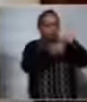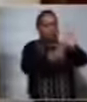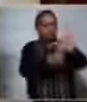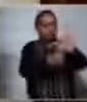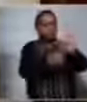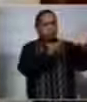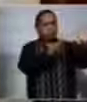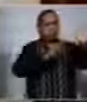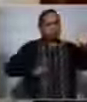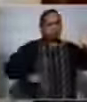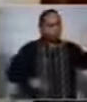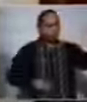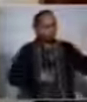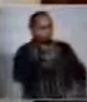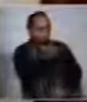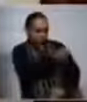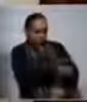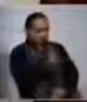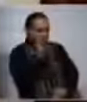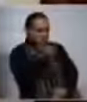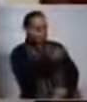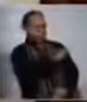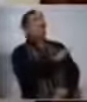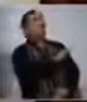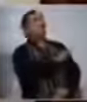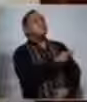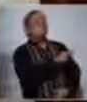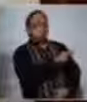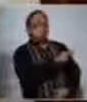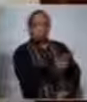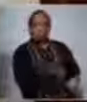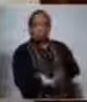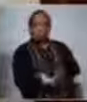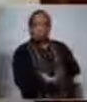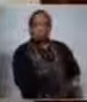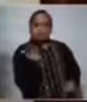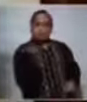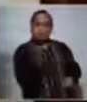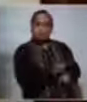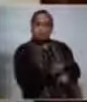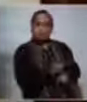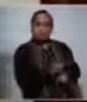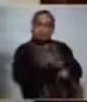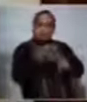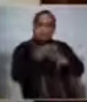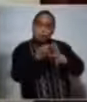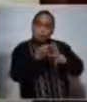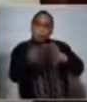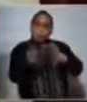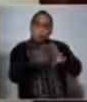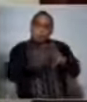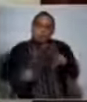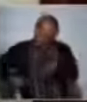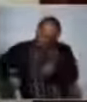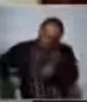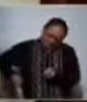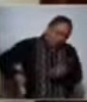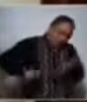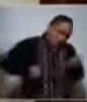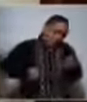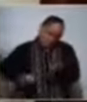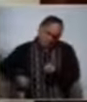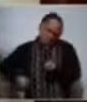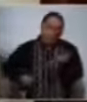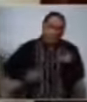presidente ve, desde que nada más, porque eso es lo que llama la atención, de que se está tratando de tirar la chapa, ni siquiera se lastima Así la es, puerta,